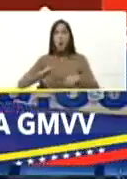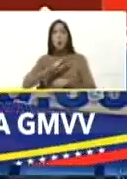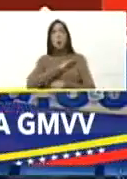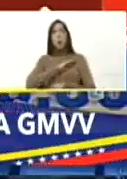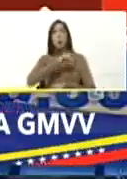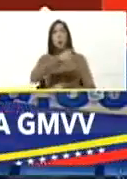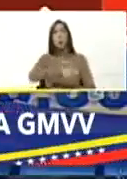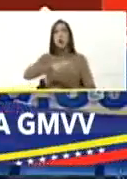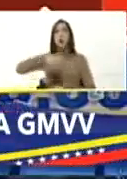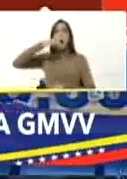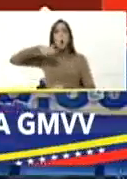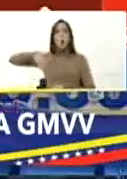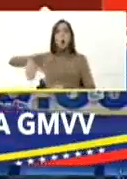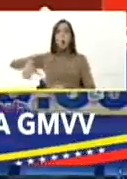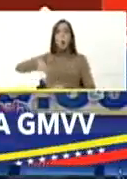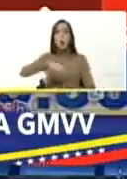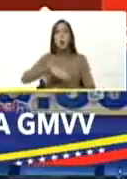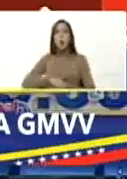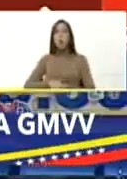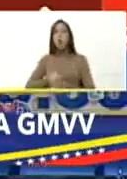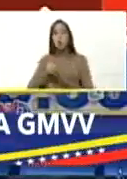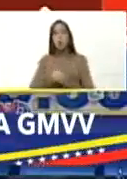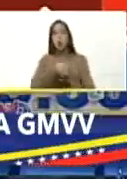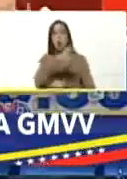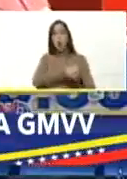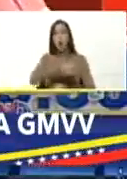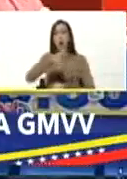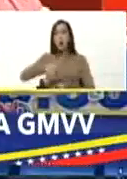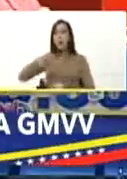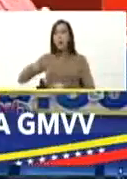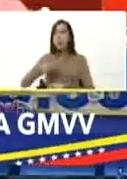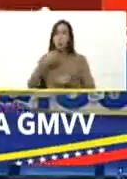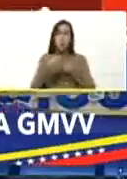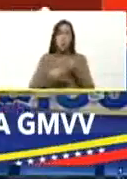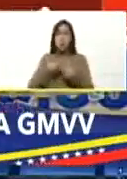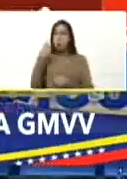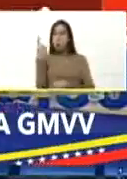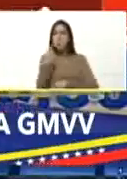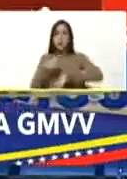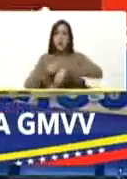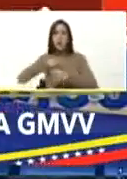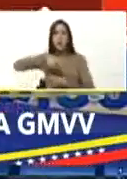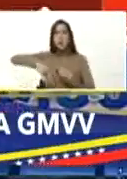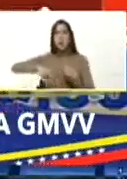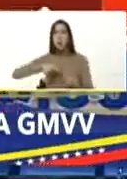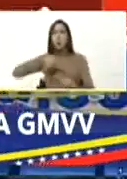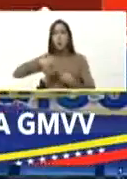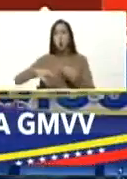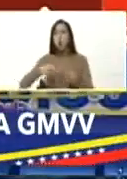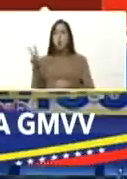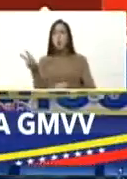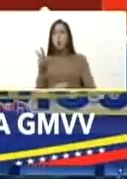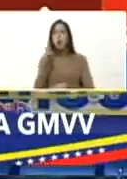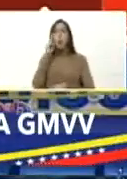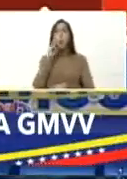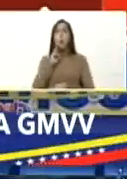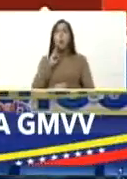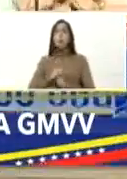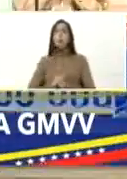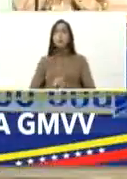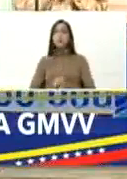es el pueblo, los ciudadanos y las ciudadanas. Esto solo se hace en revolución, en la Venezuela bolivariana, en